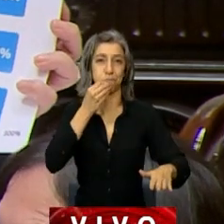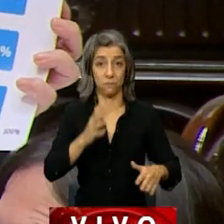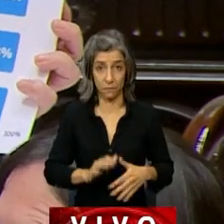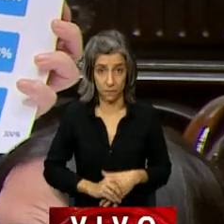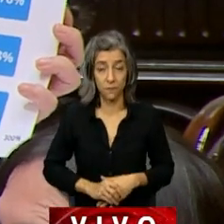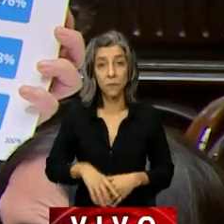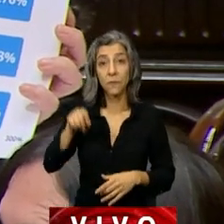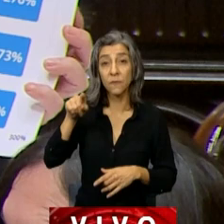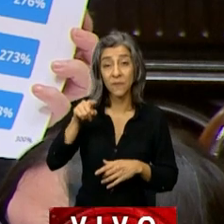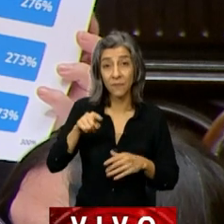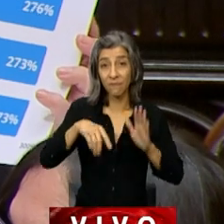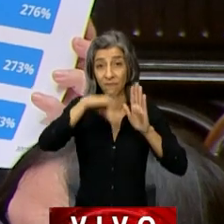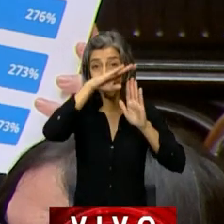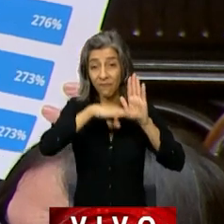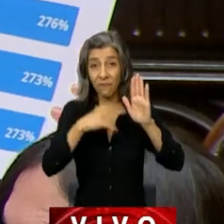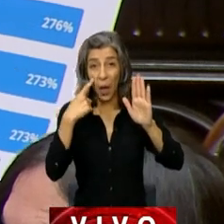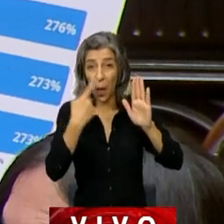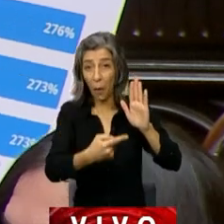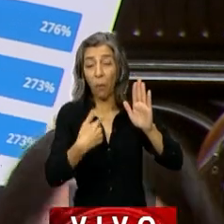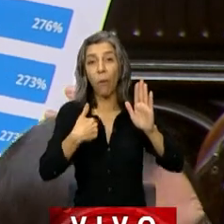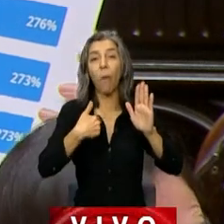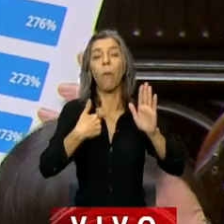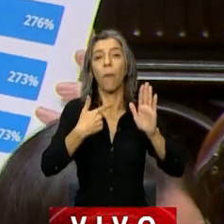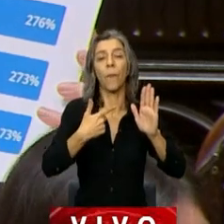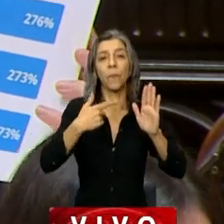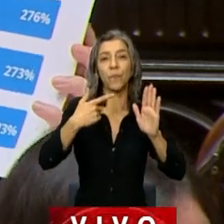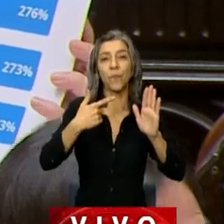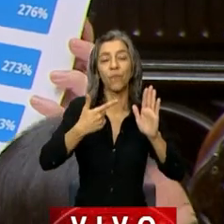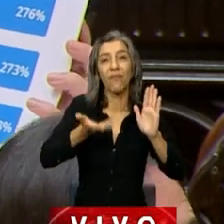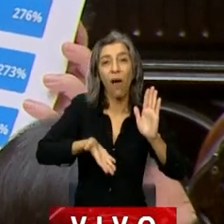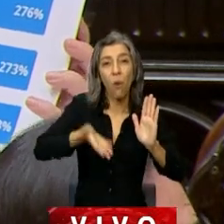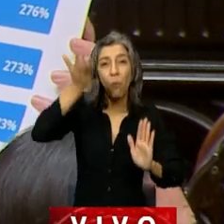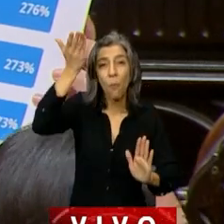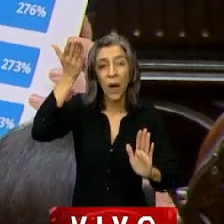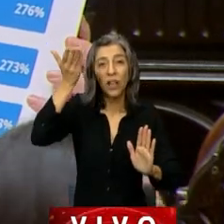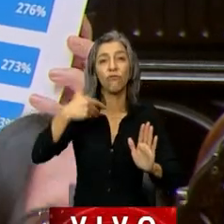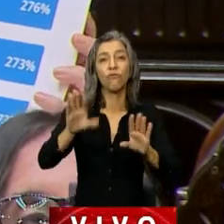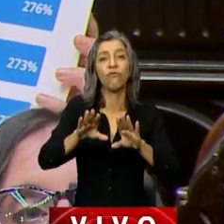desde que está Alberto Fernández. La paleta subió un